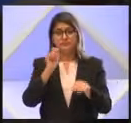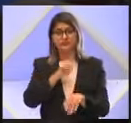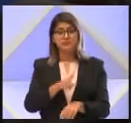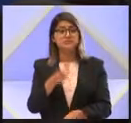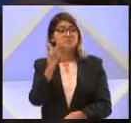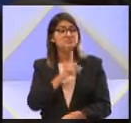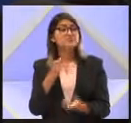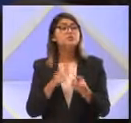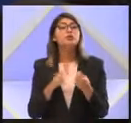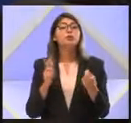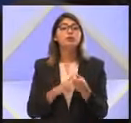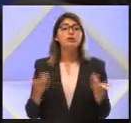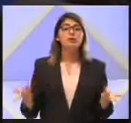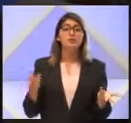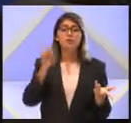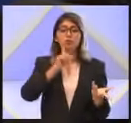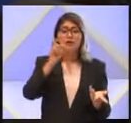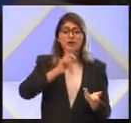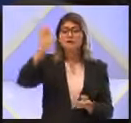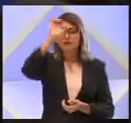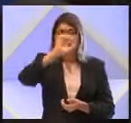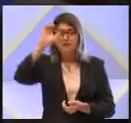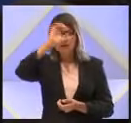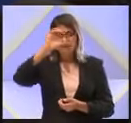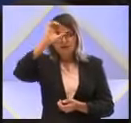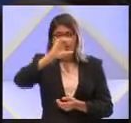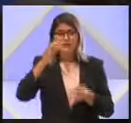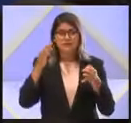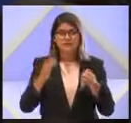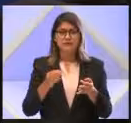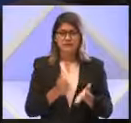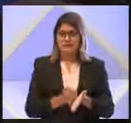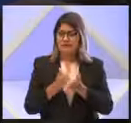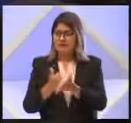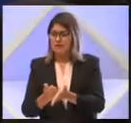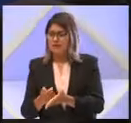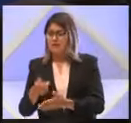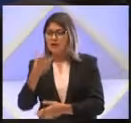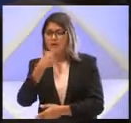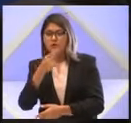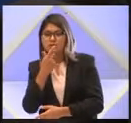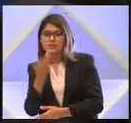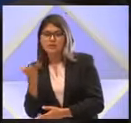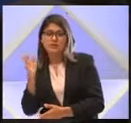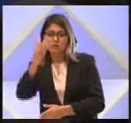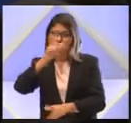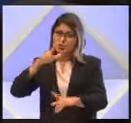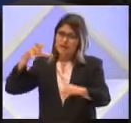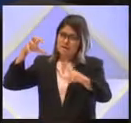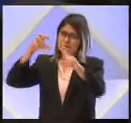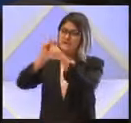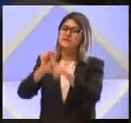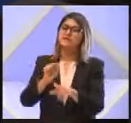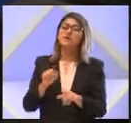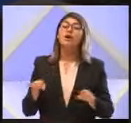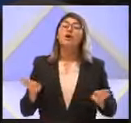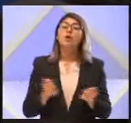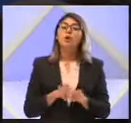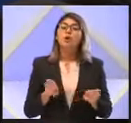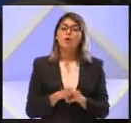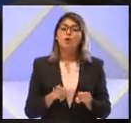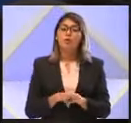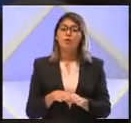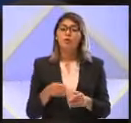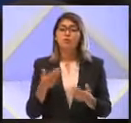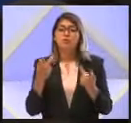mujeres científicas que han contribuido a que llegarán tres hombres a la luna donde como está en el número de mujeres